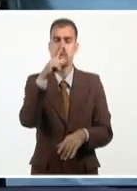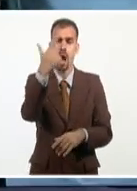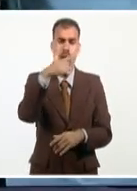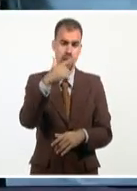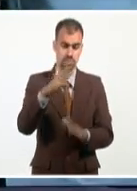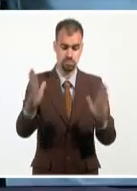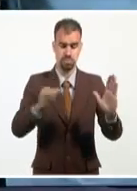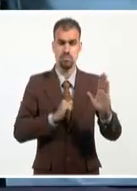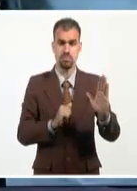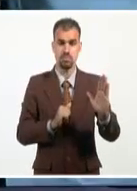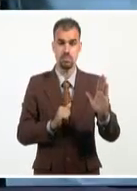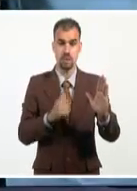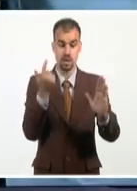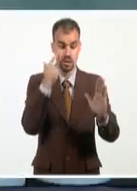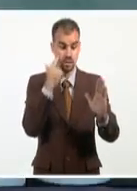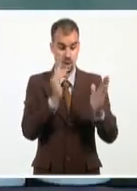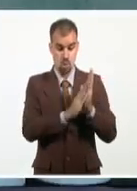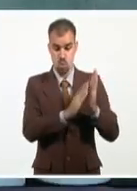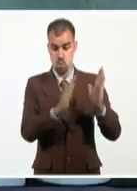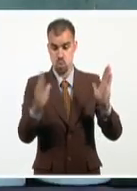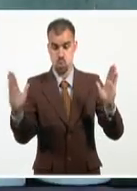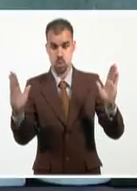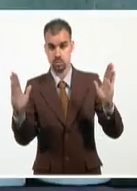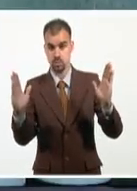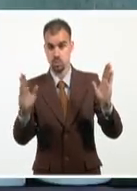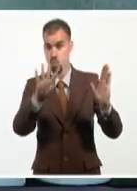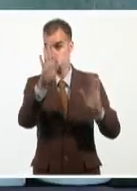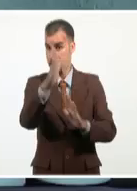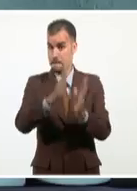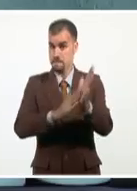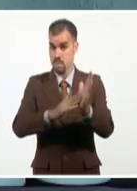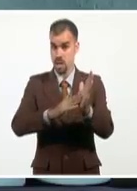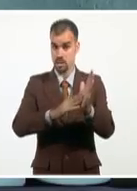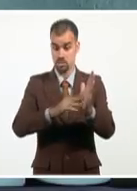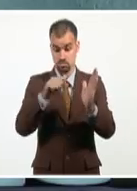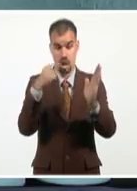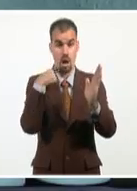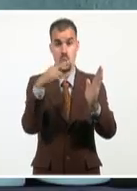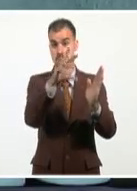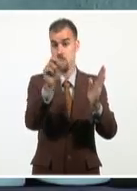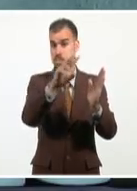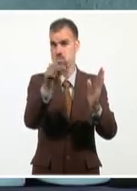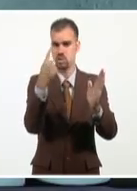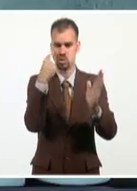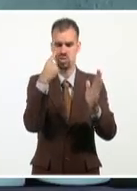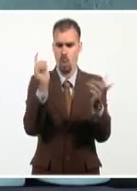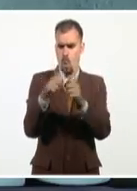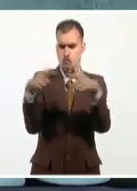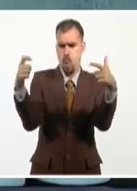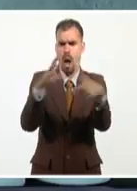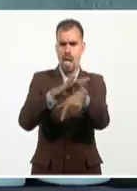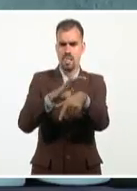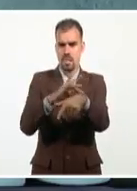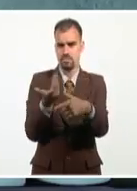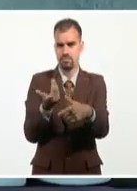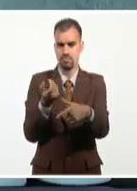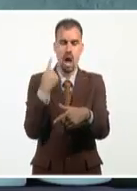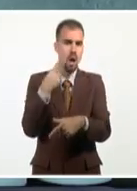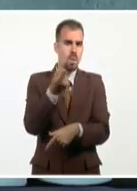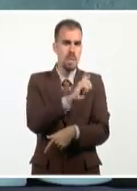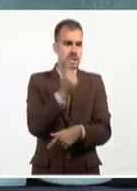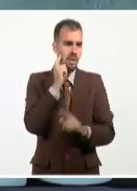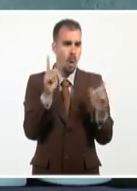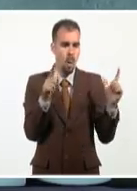transcurrido 2021, Cuba ya reporta más de 7 veces el total de contagios del año pasado. Un panorama cuando menos